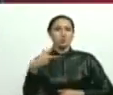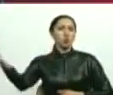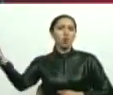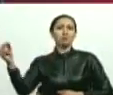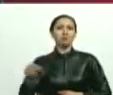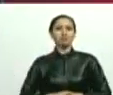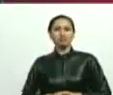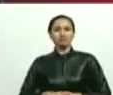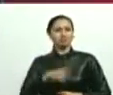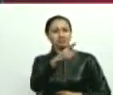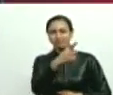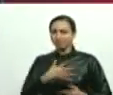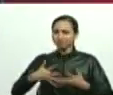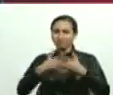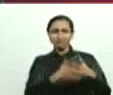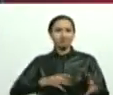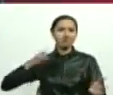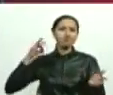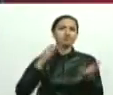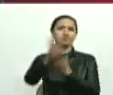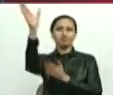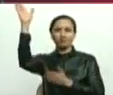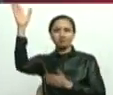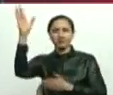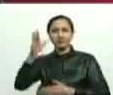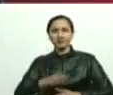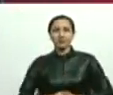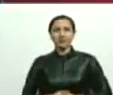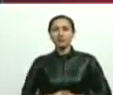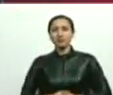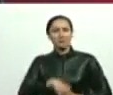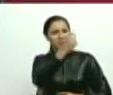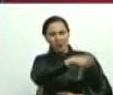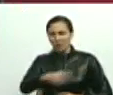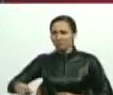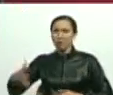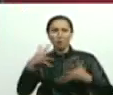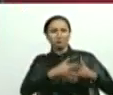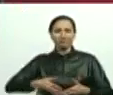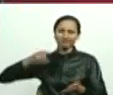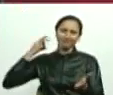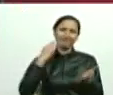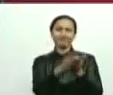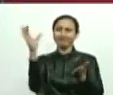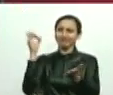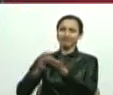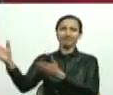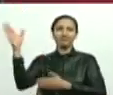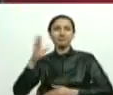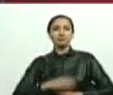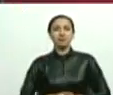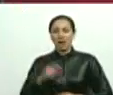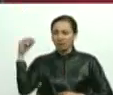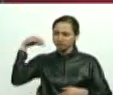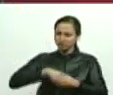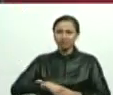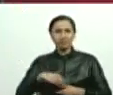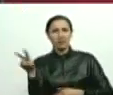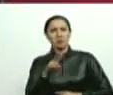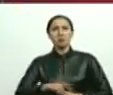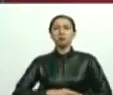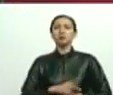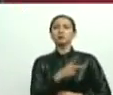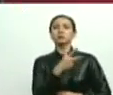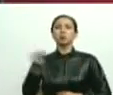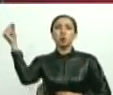Yankee, go home. Yankee, go home. No se metan en Venezuela. Venezuela tiene